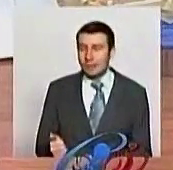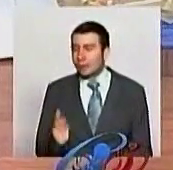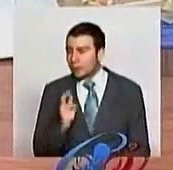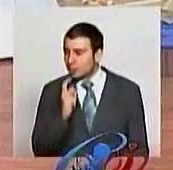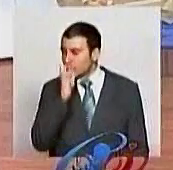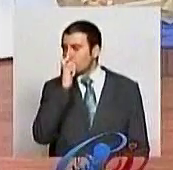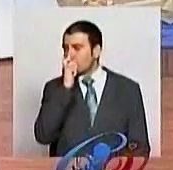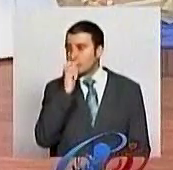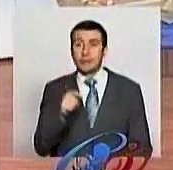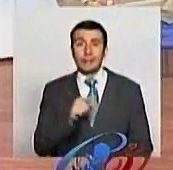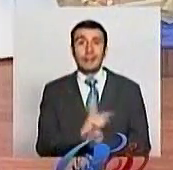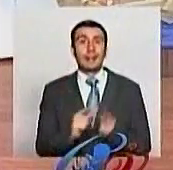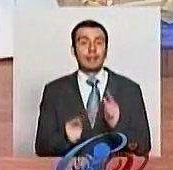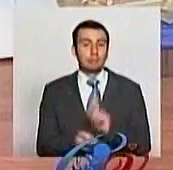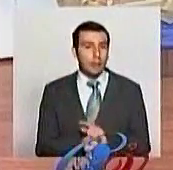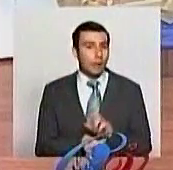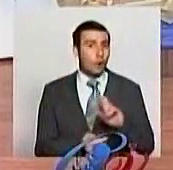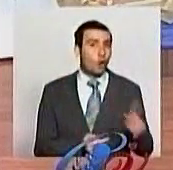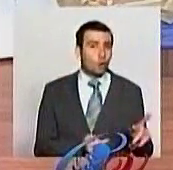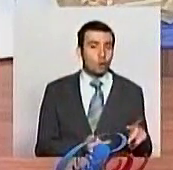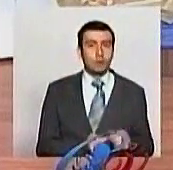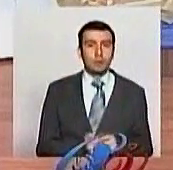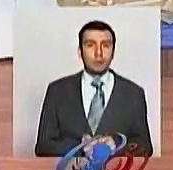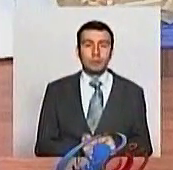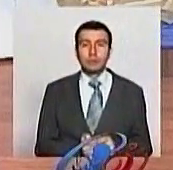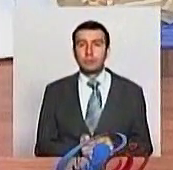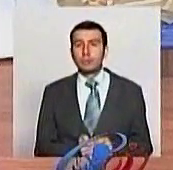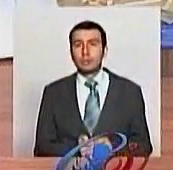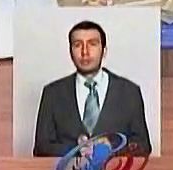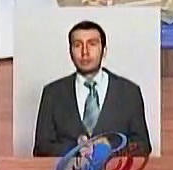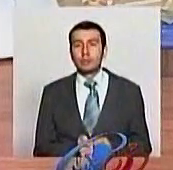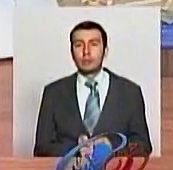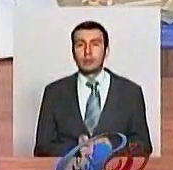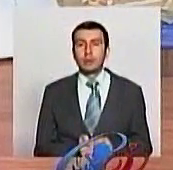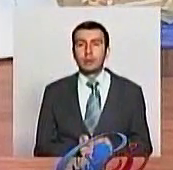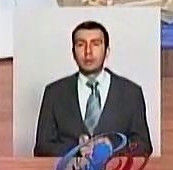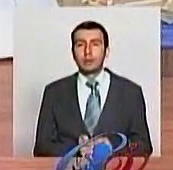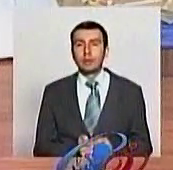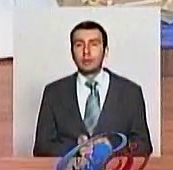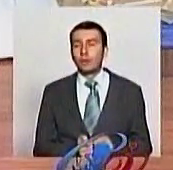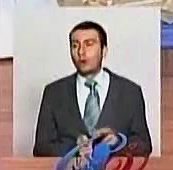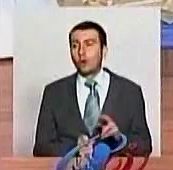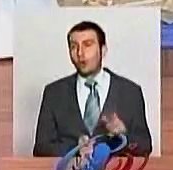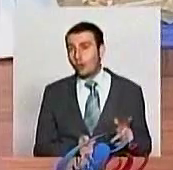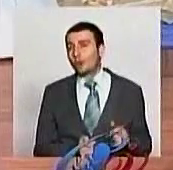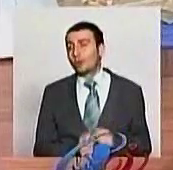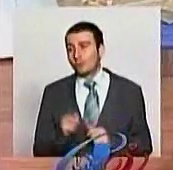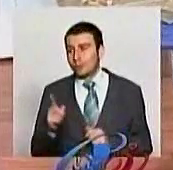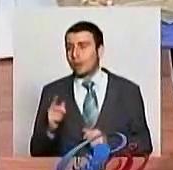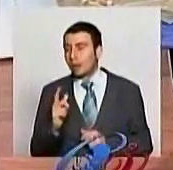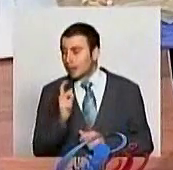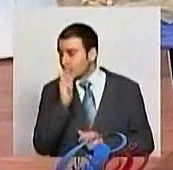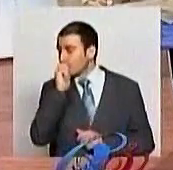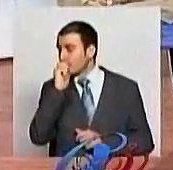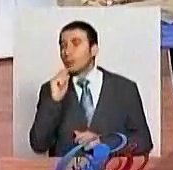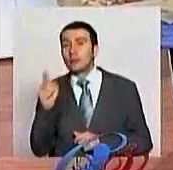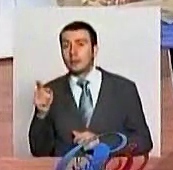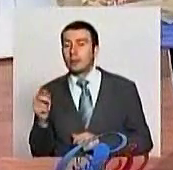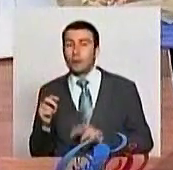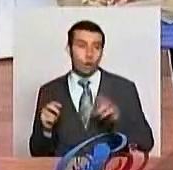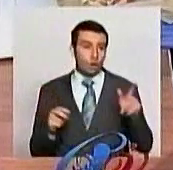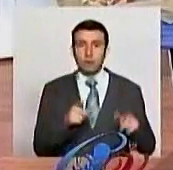ejemplo, la beclometasona en inhalador en vez del Atroven o el Ventilan, porque ese no